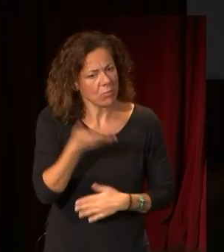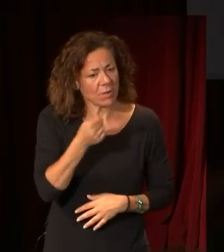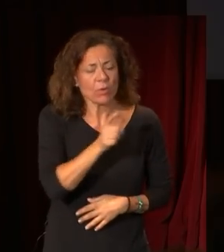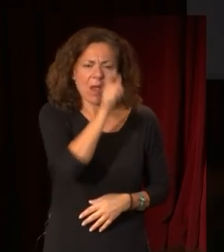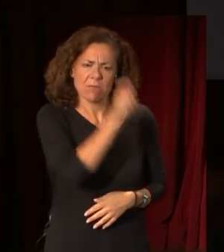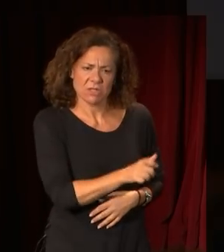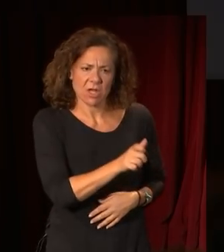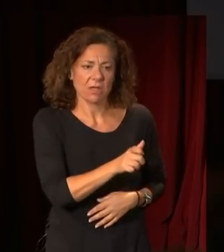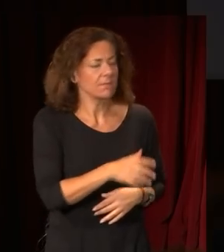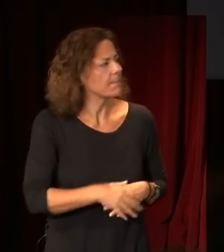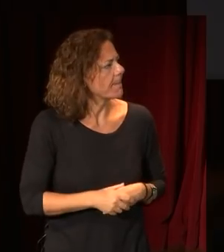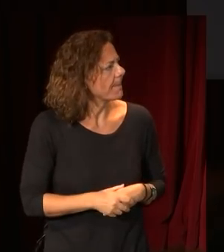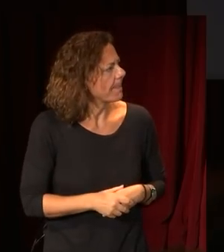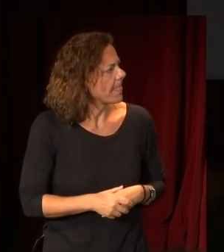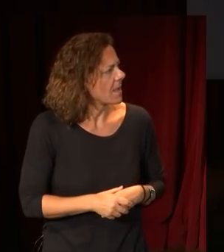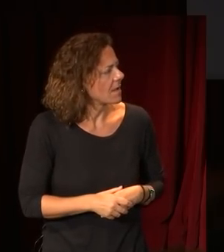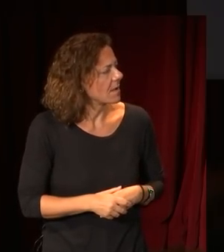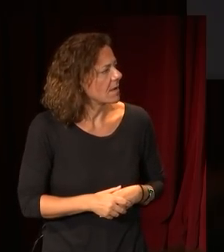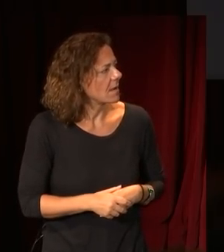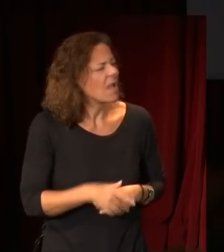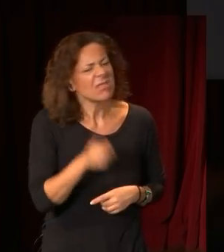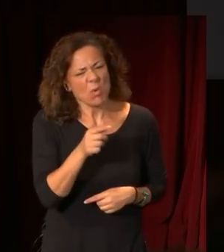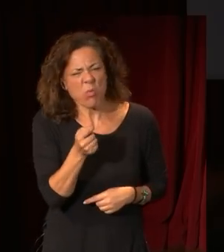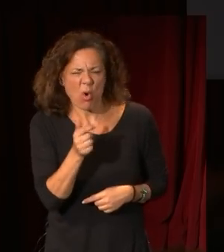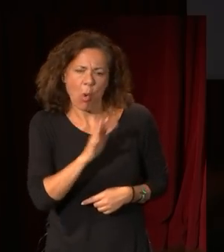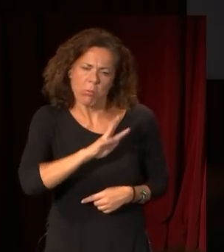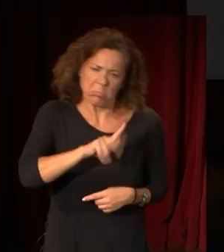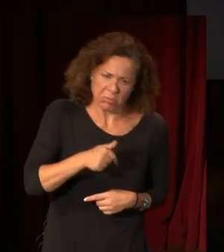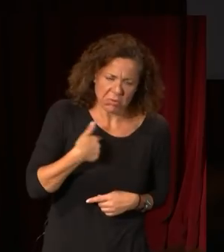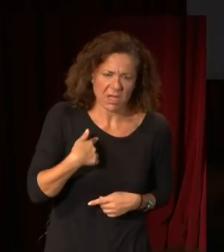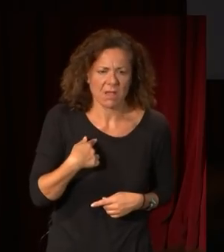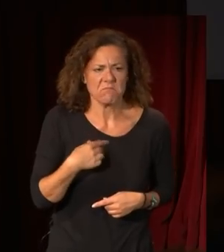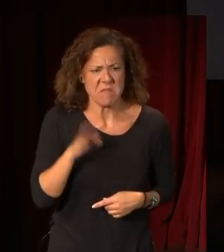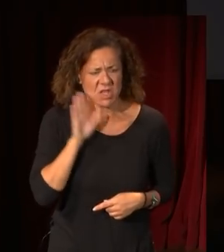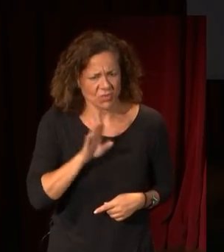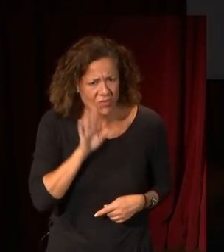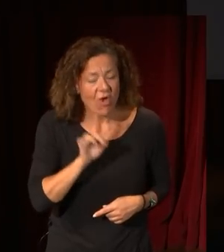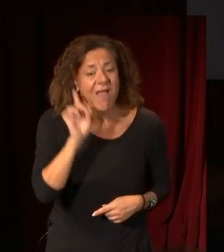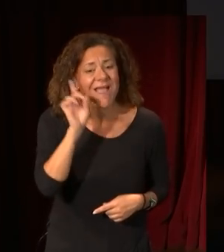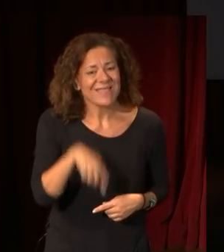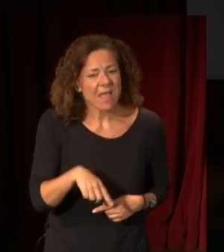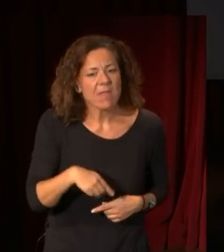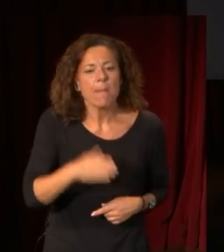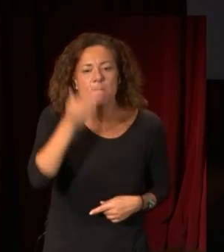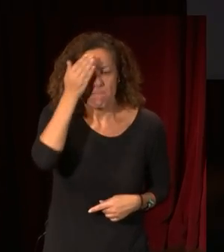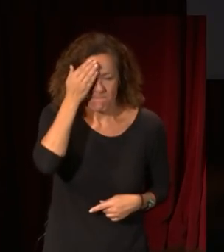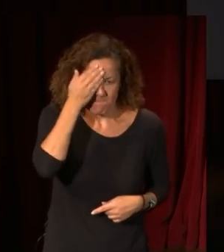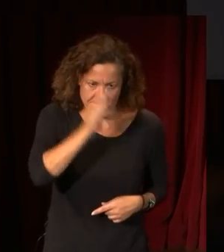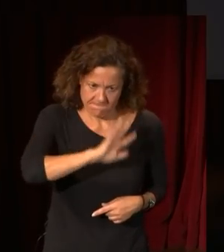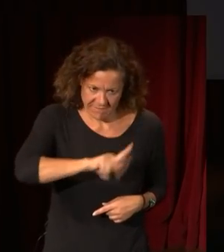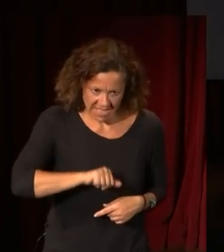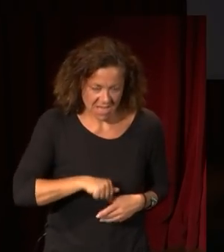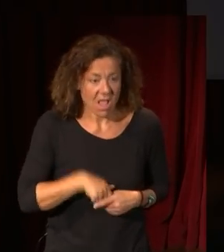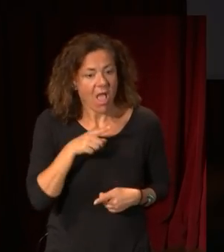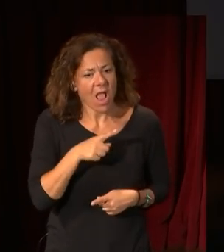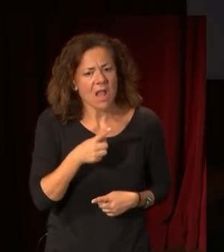se dedicó a la usura al préstamo de dinero y sobre todo que se dedicó también al corso a la piratería el comando en